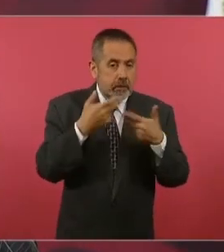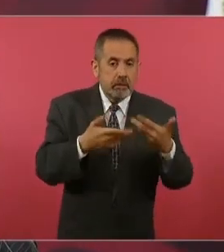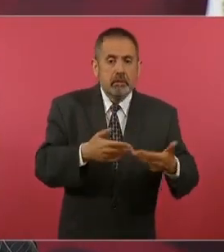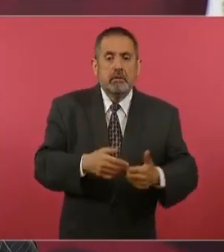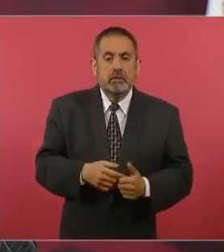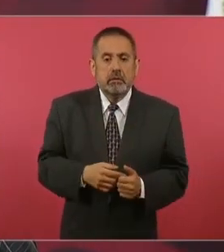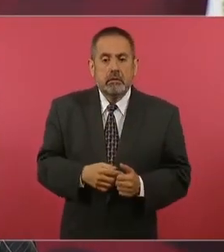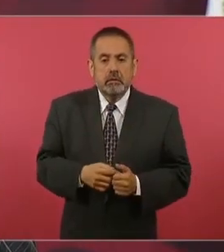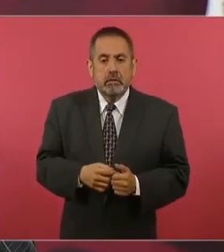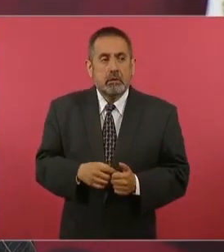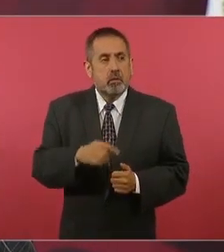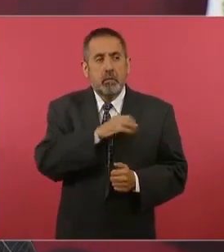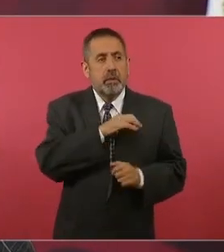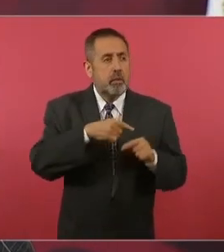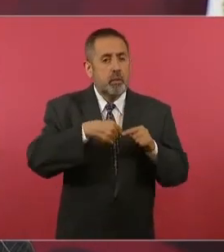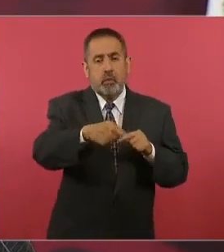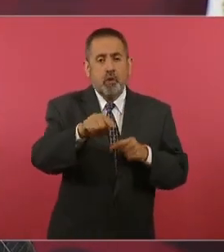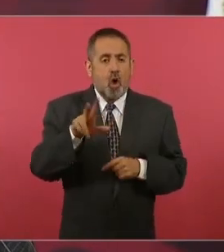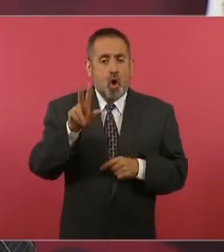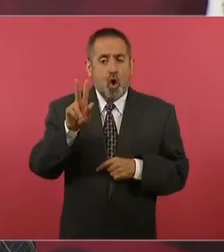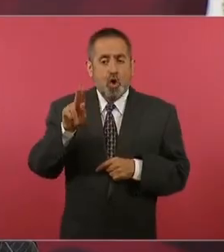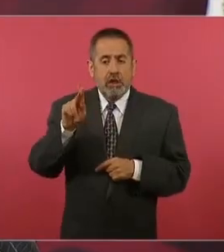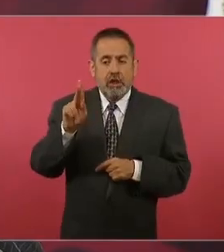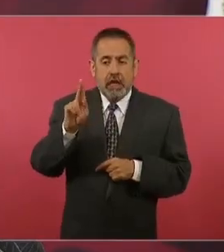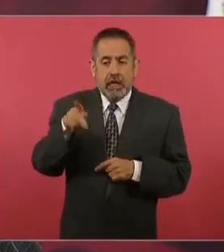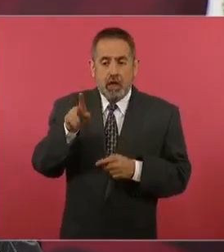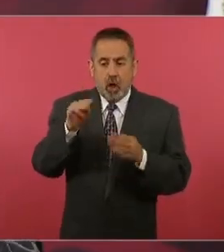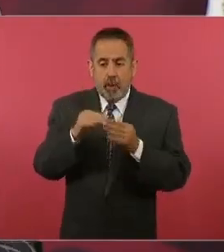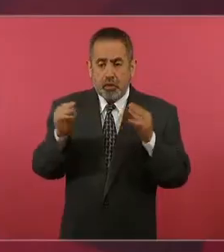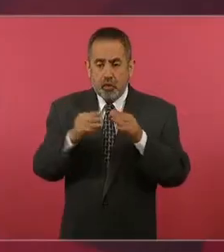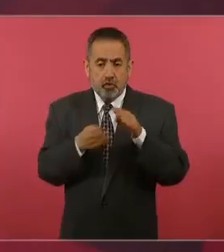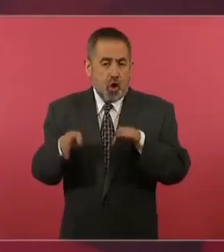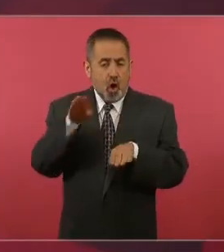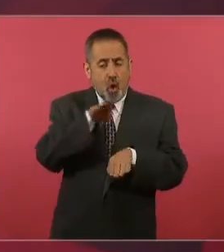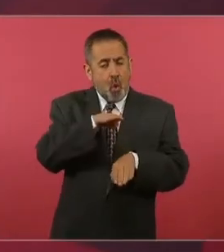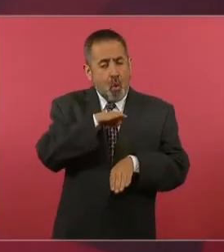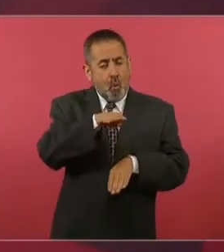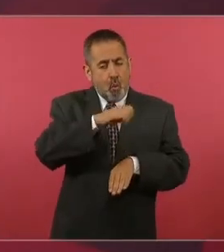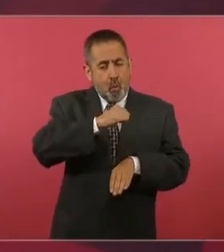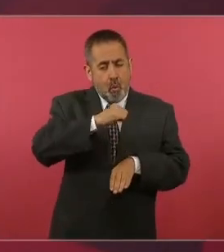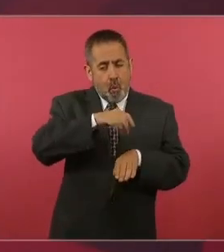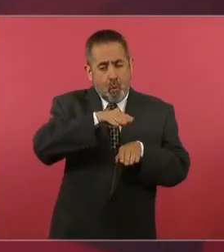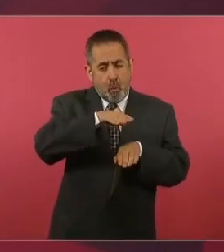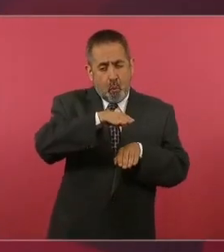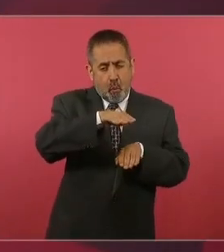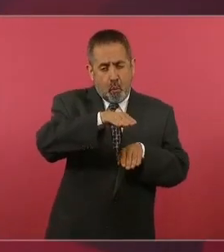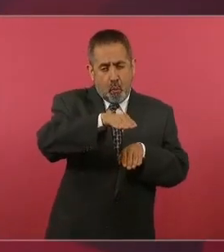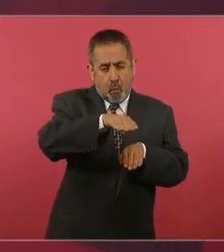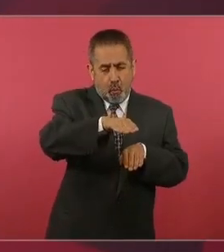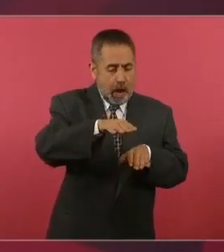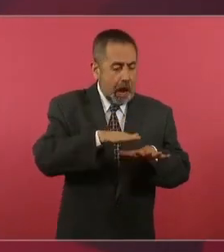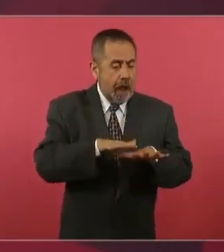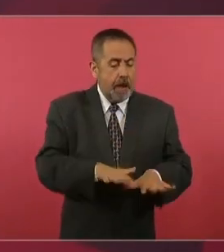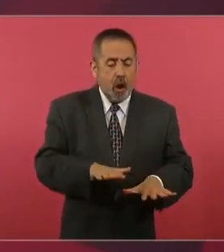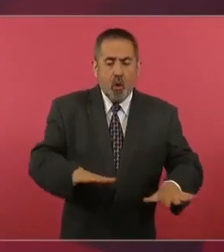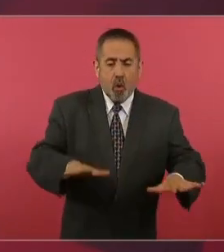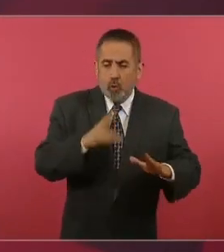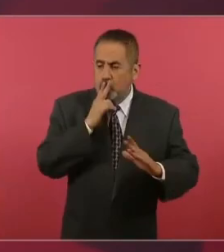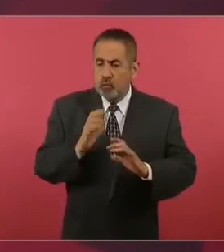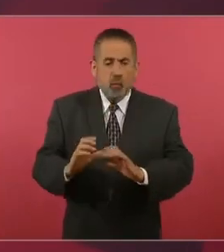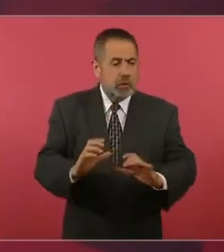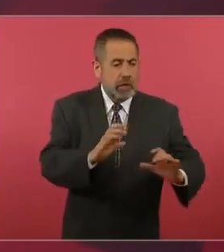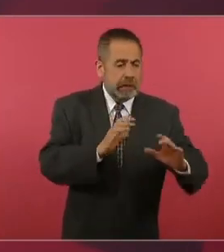de más de 80 kilómetros. Vamos arriba para no dañar